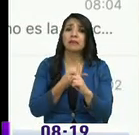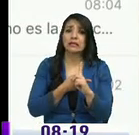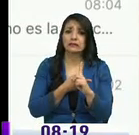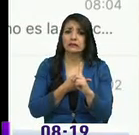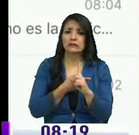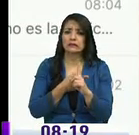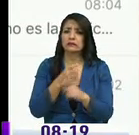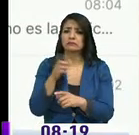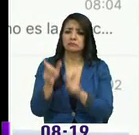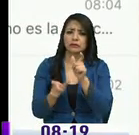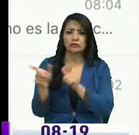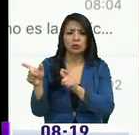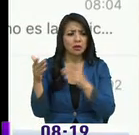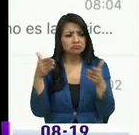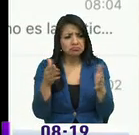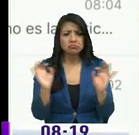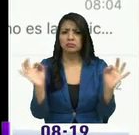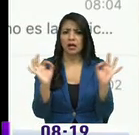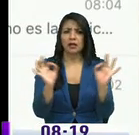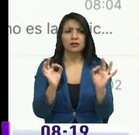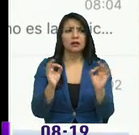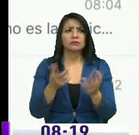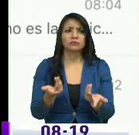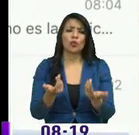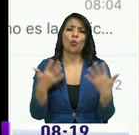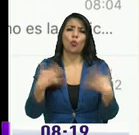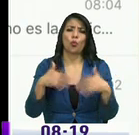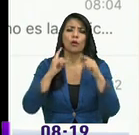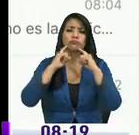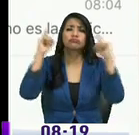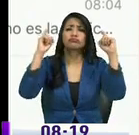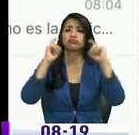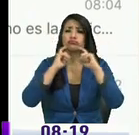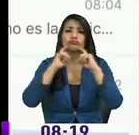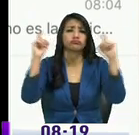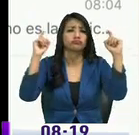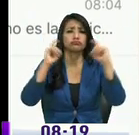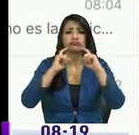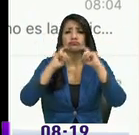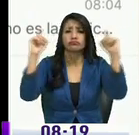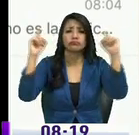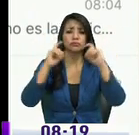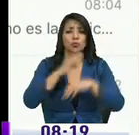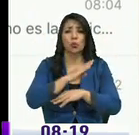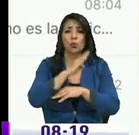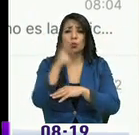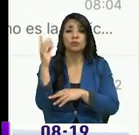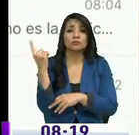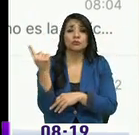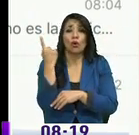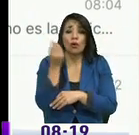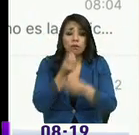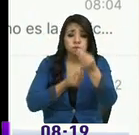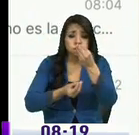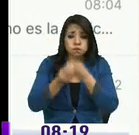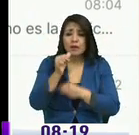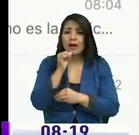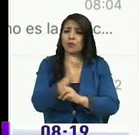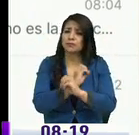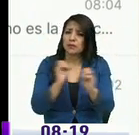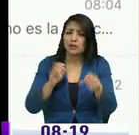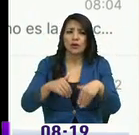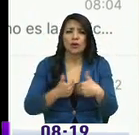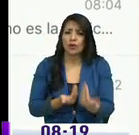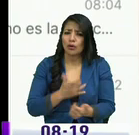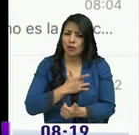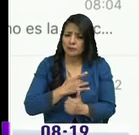ya. ¿Y qué es lo que está haciendo? Está aullando todo el día. Seguramente se siente muy solo, no debe tener comida. ¡Qué terrible!